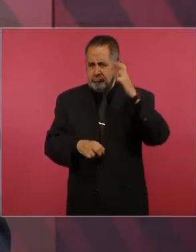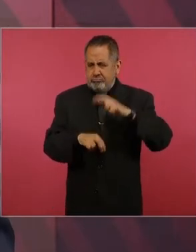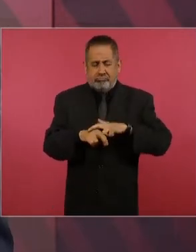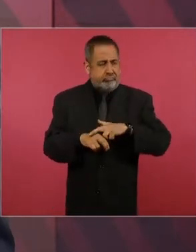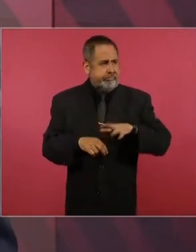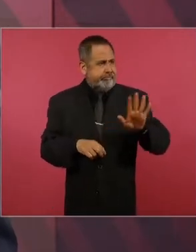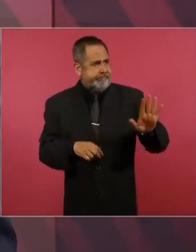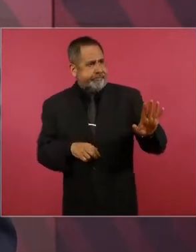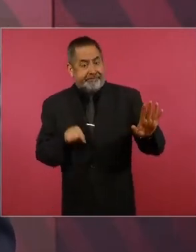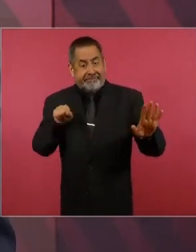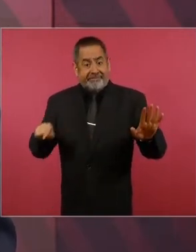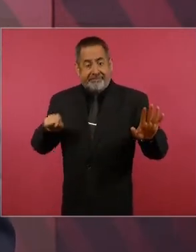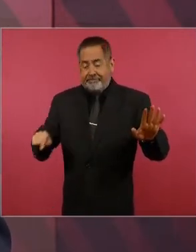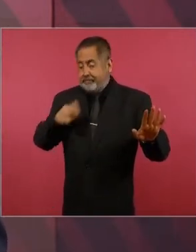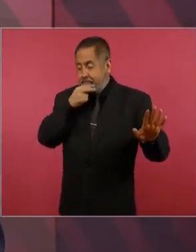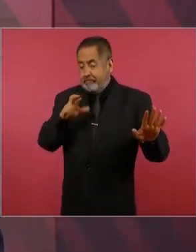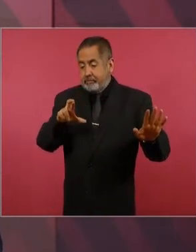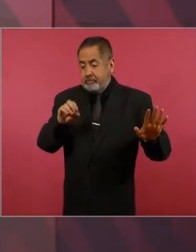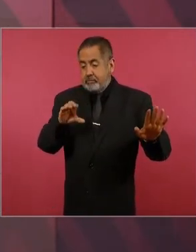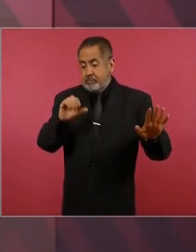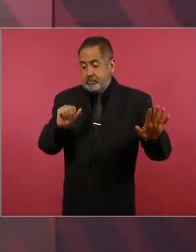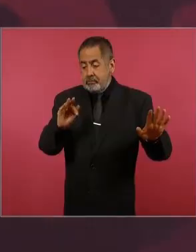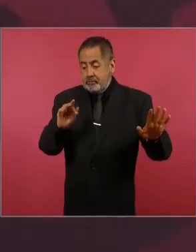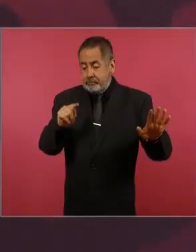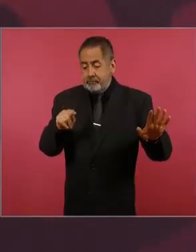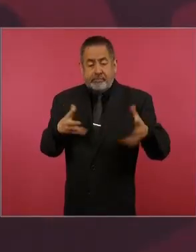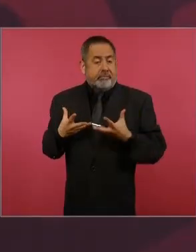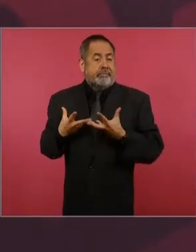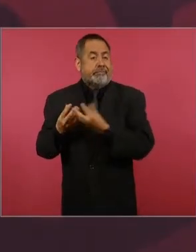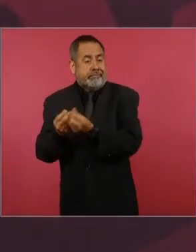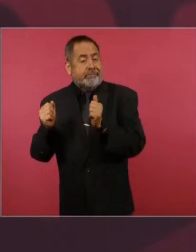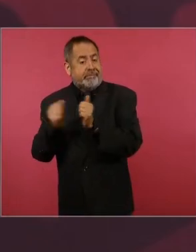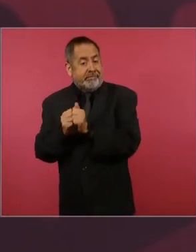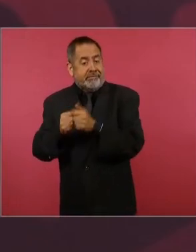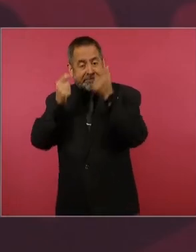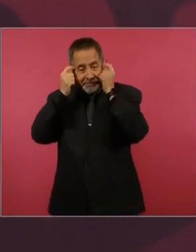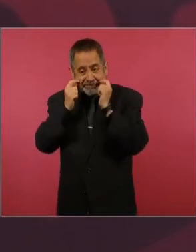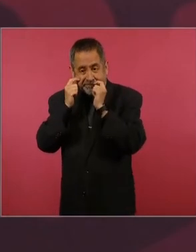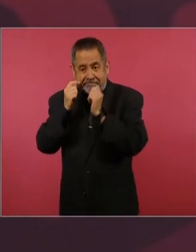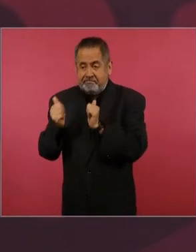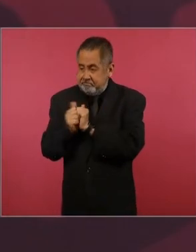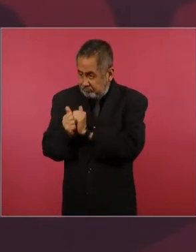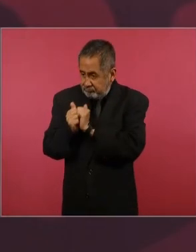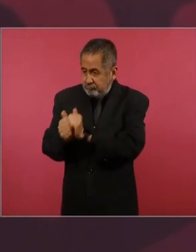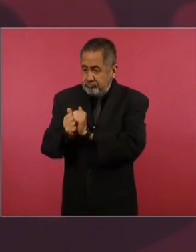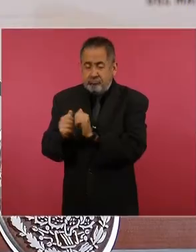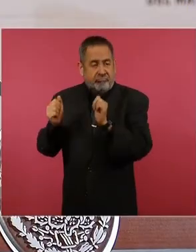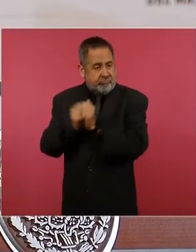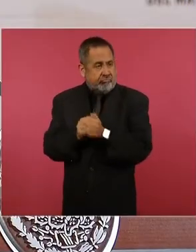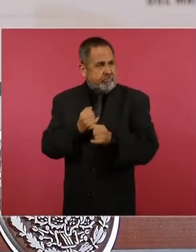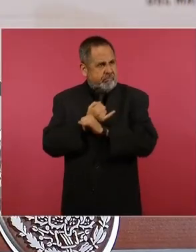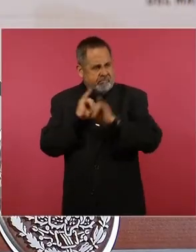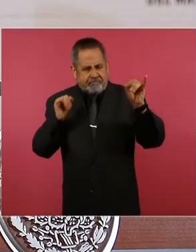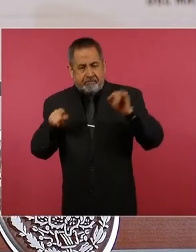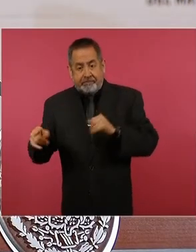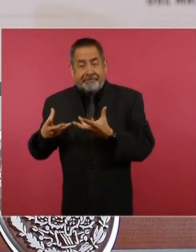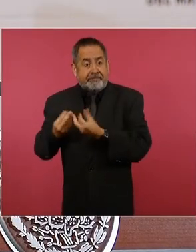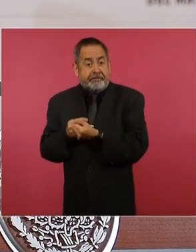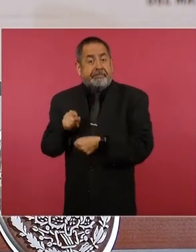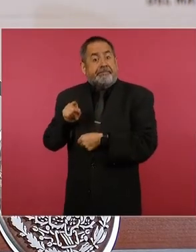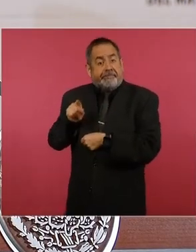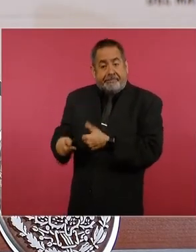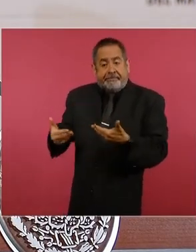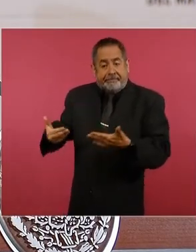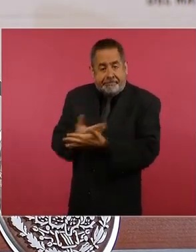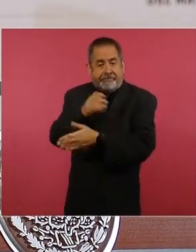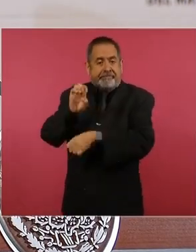Y Rocafuerte del lado de Vicente Guerrero, de los independentistas,